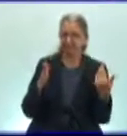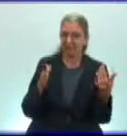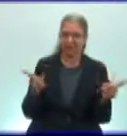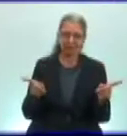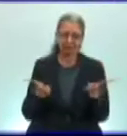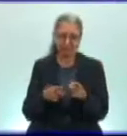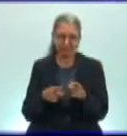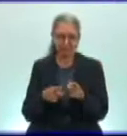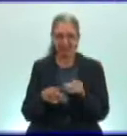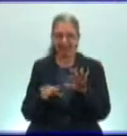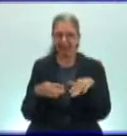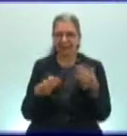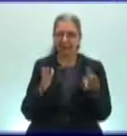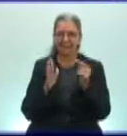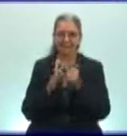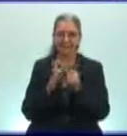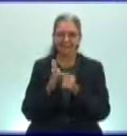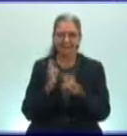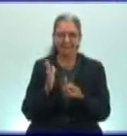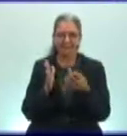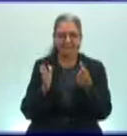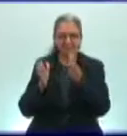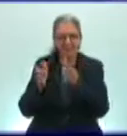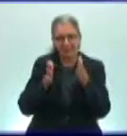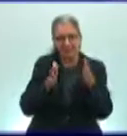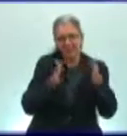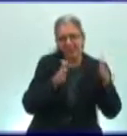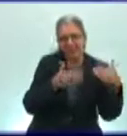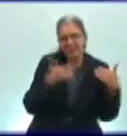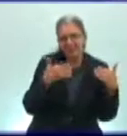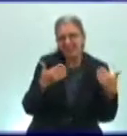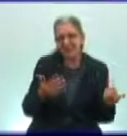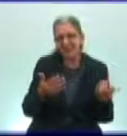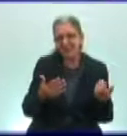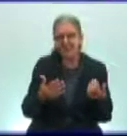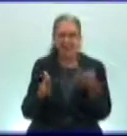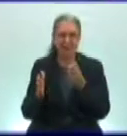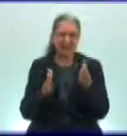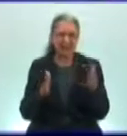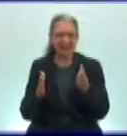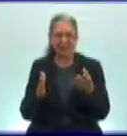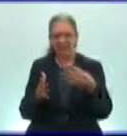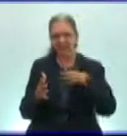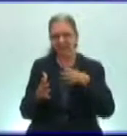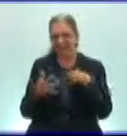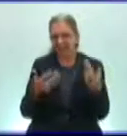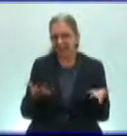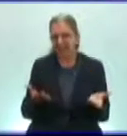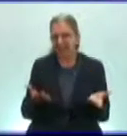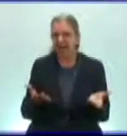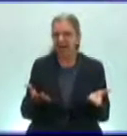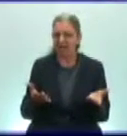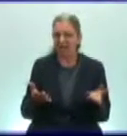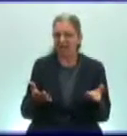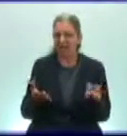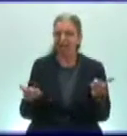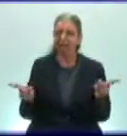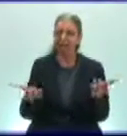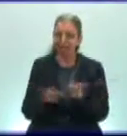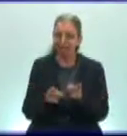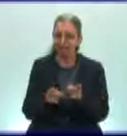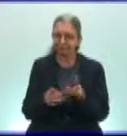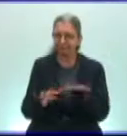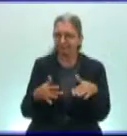partículas fundamentales del átomo y en qué parte del átomo se encuentran cada una de estas partículas. Entonces, resumiendo lo